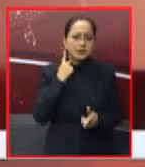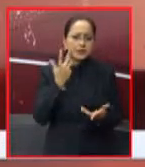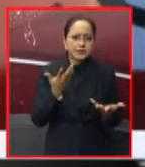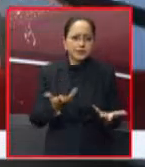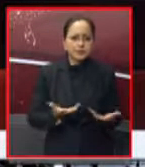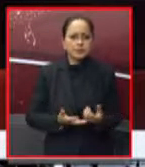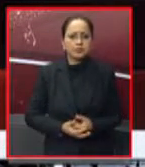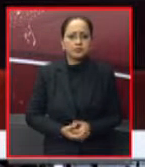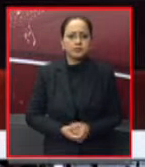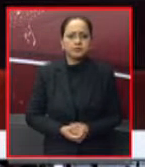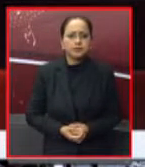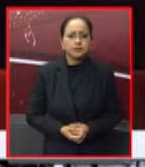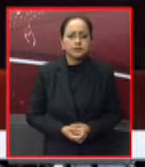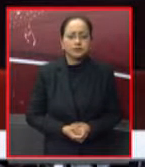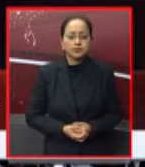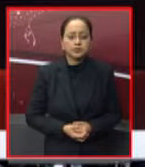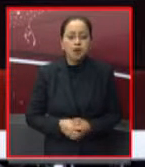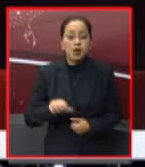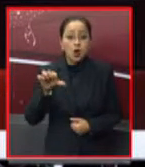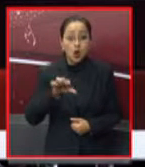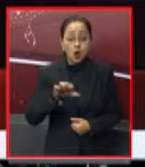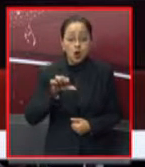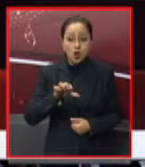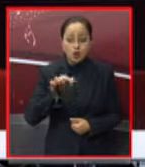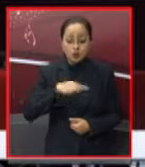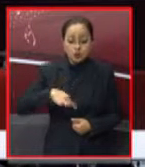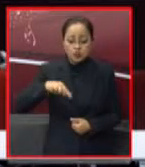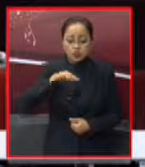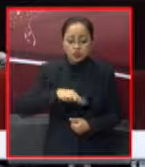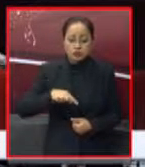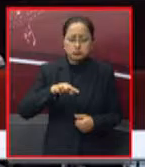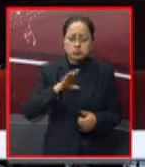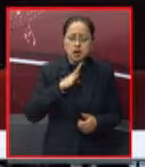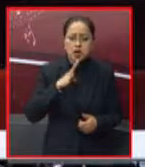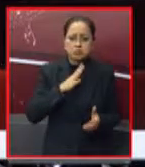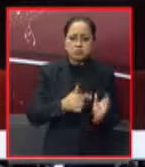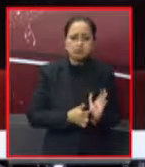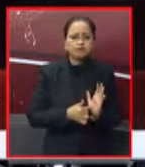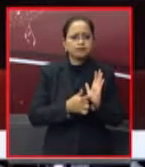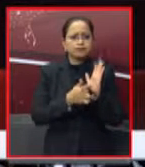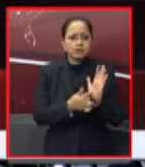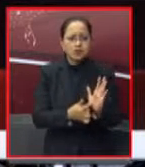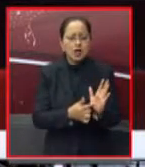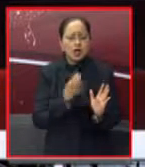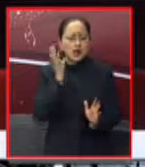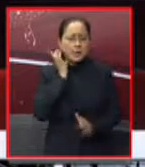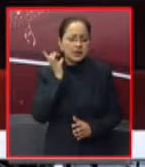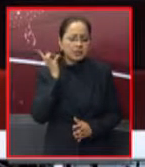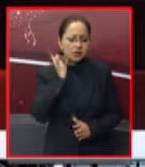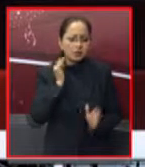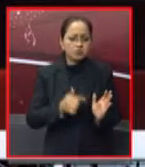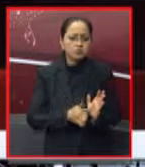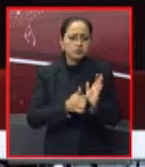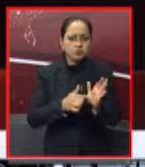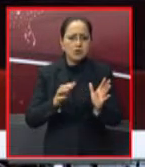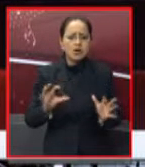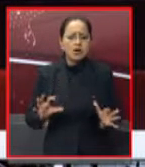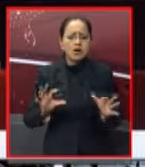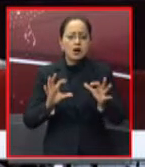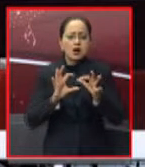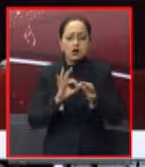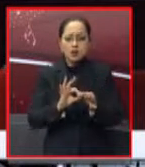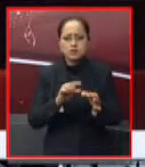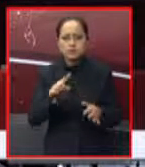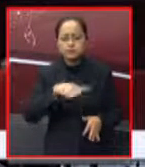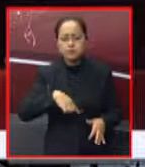político. Esta tarde estamos dando aquí en la Cámara de Diputados una muestra histórica de congruencia y de